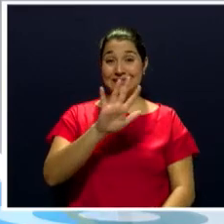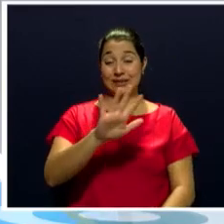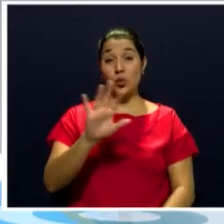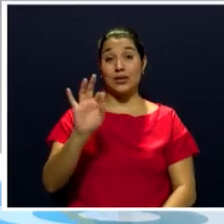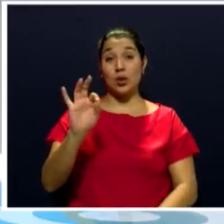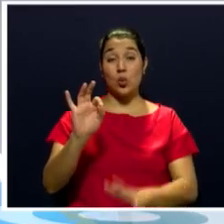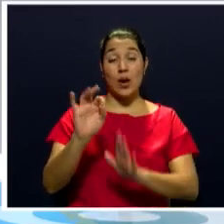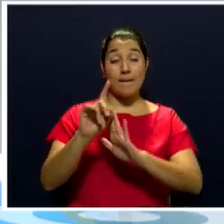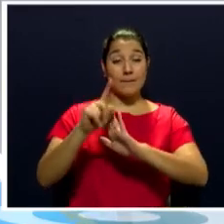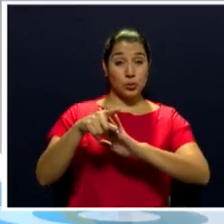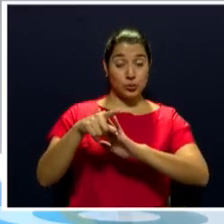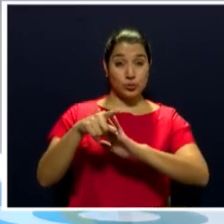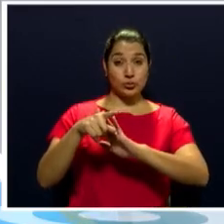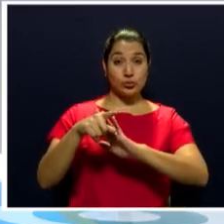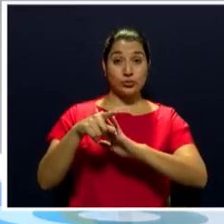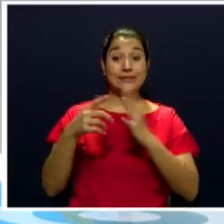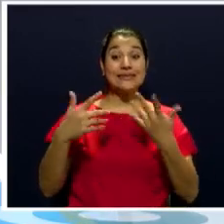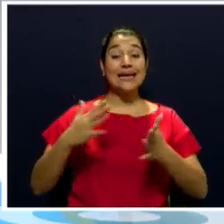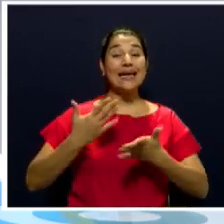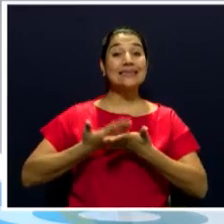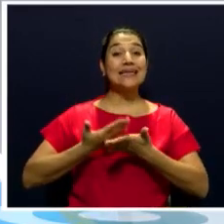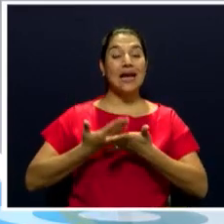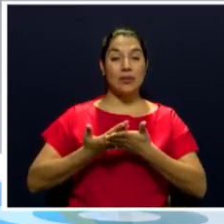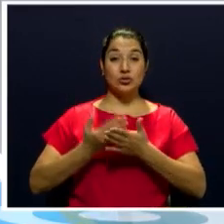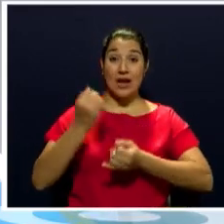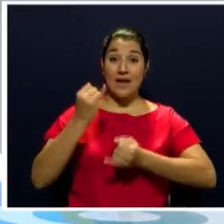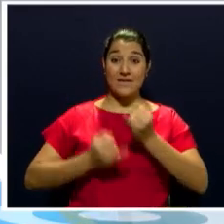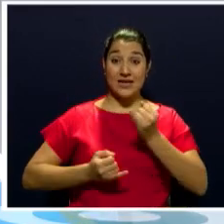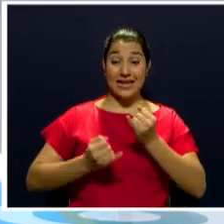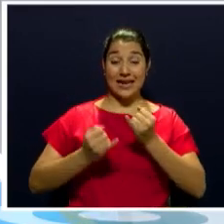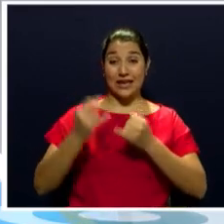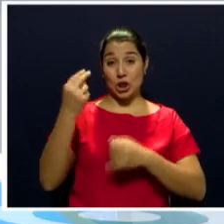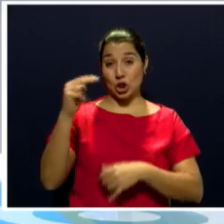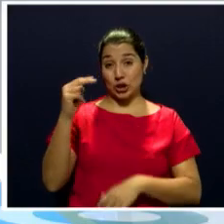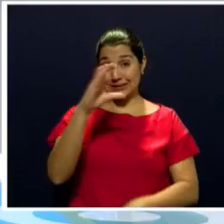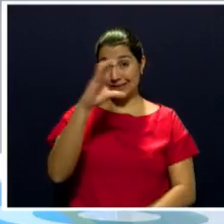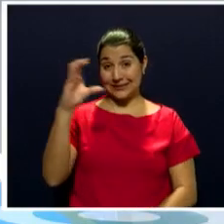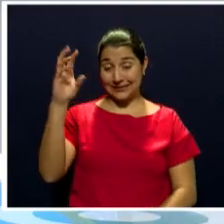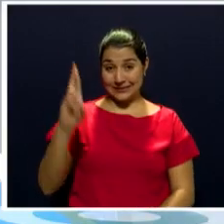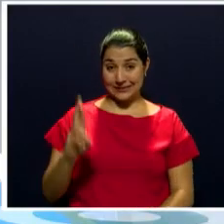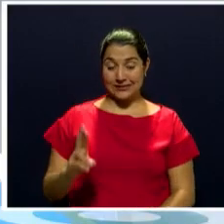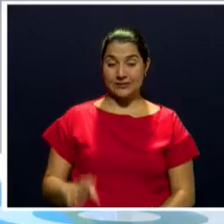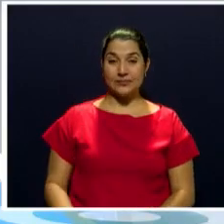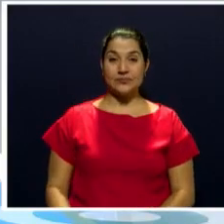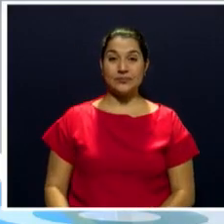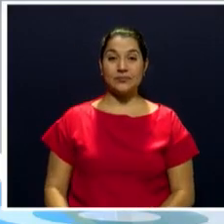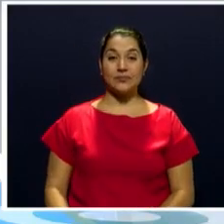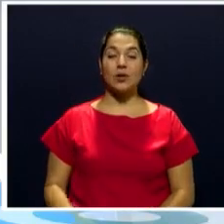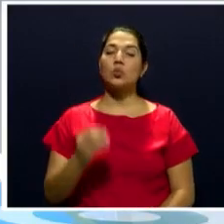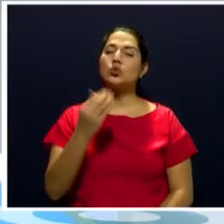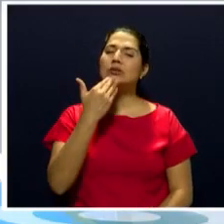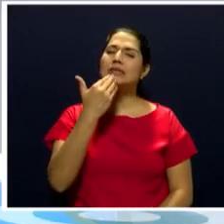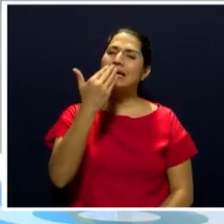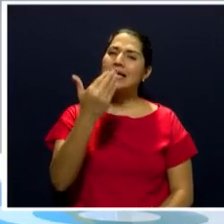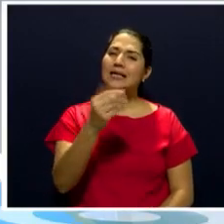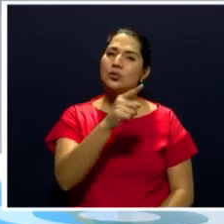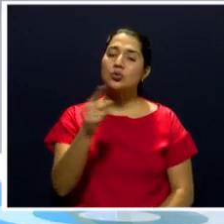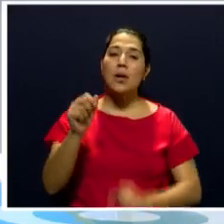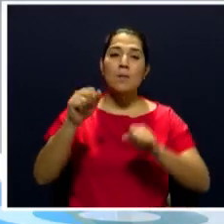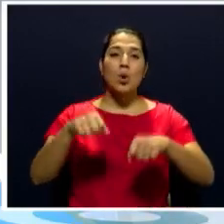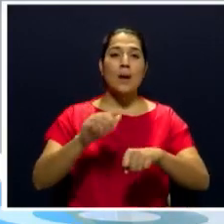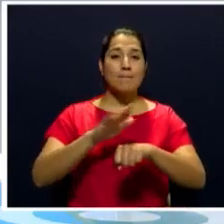59 segundos llegamos al final de esta edición estelar de Costa Rica Noticias. Le agradecemos por habernos